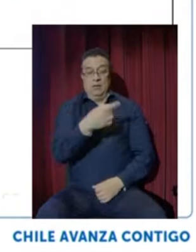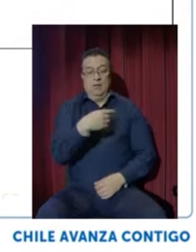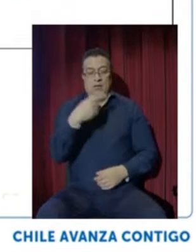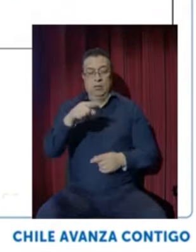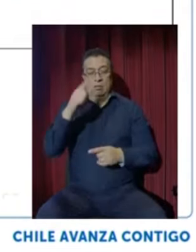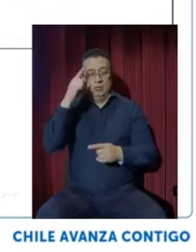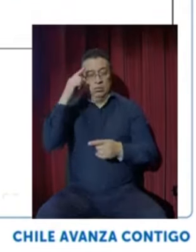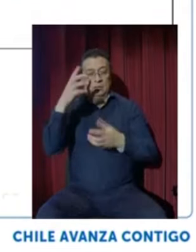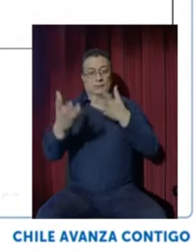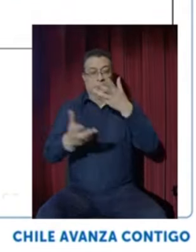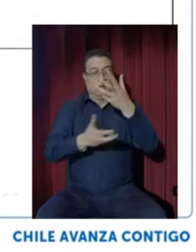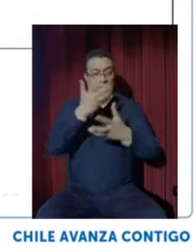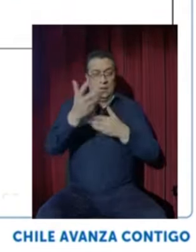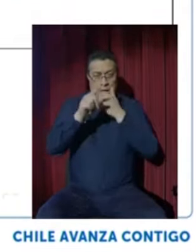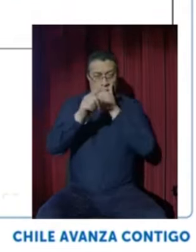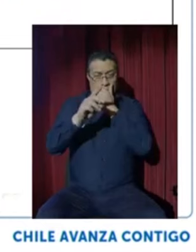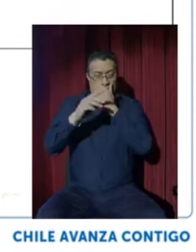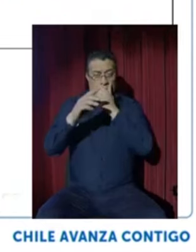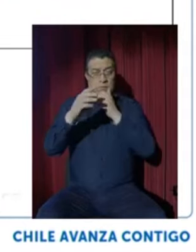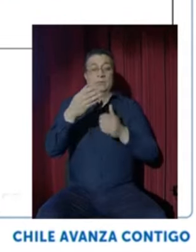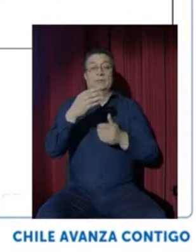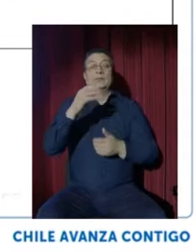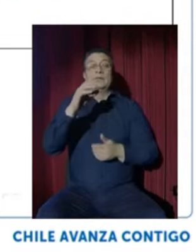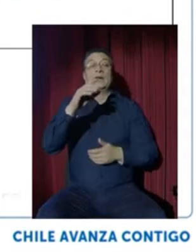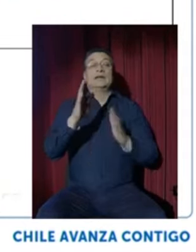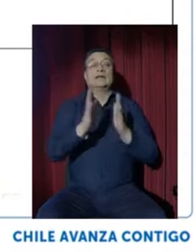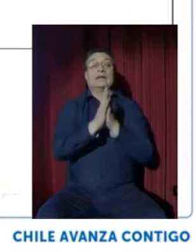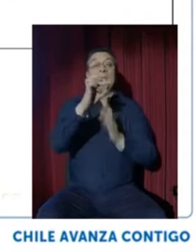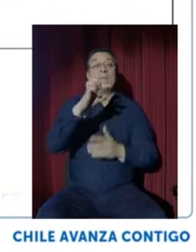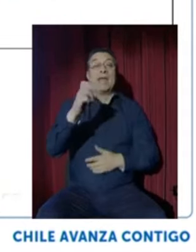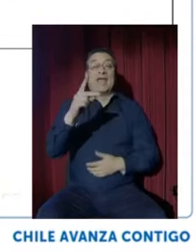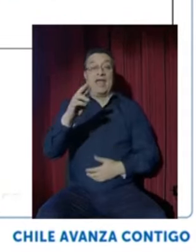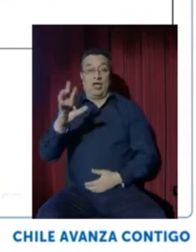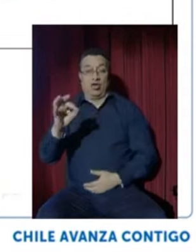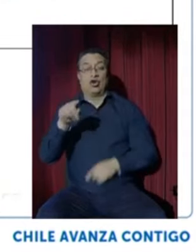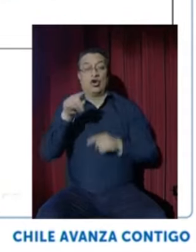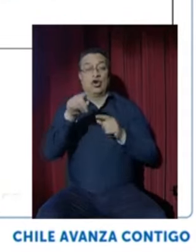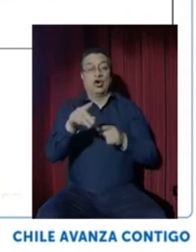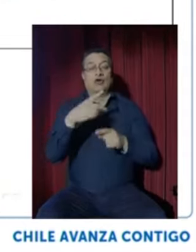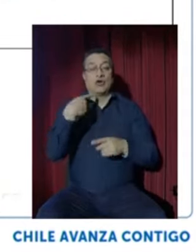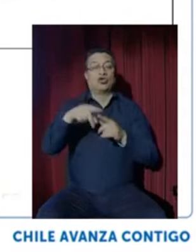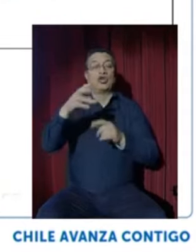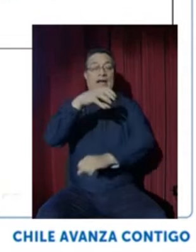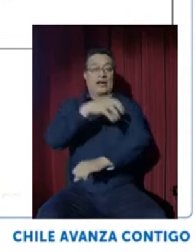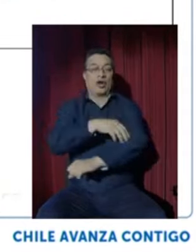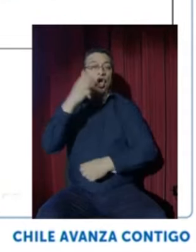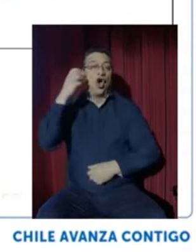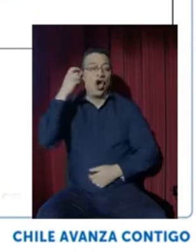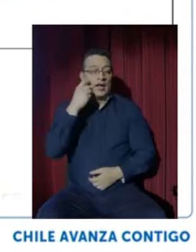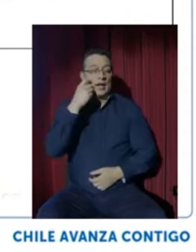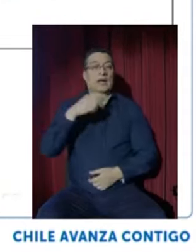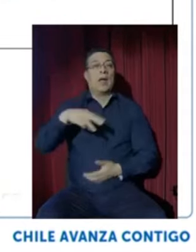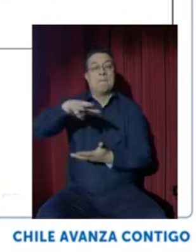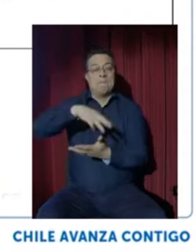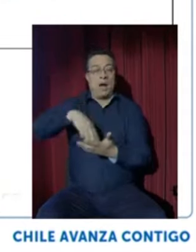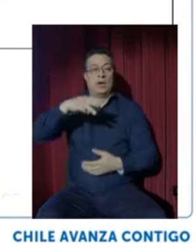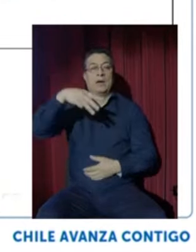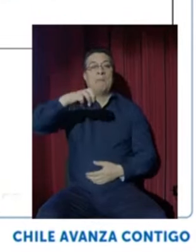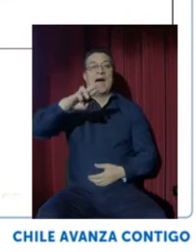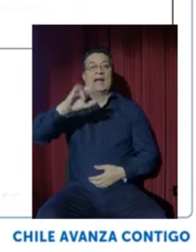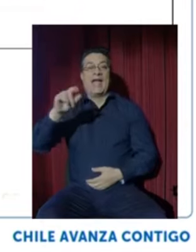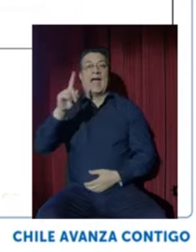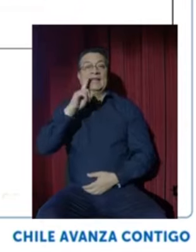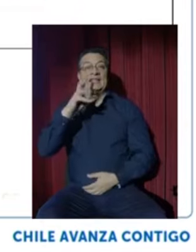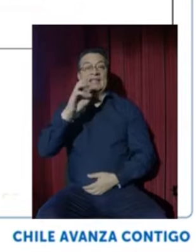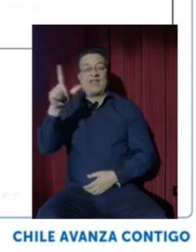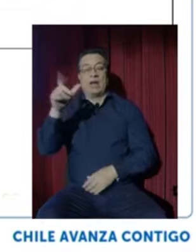los incendios acá en San Pedro Don Óscar galdame en la región de oins maule Doña María Isabel que envió